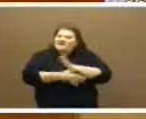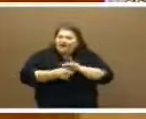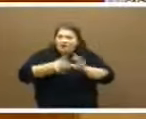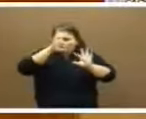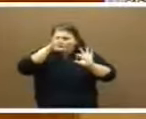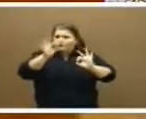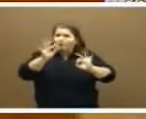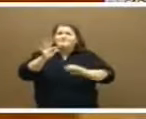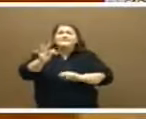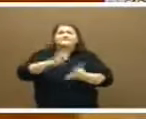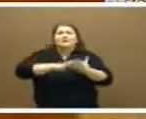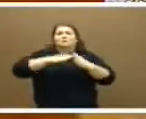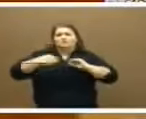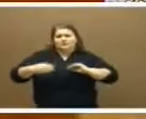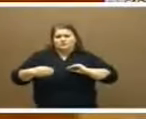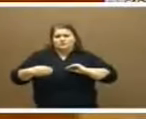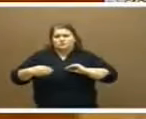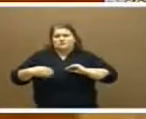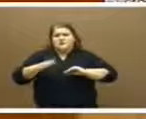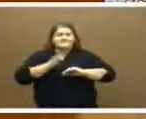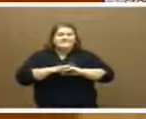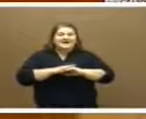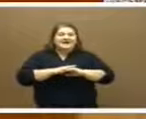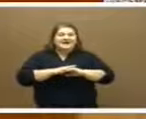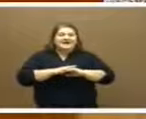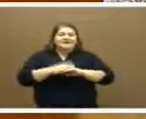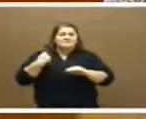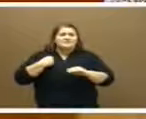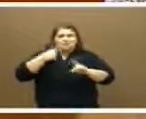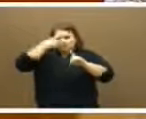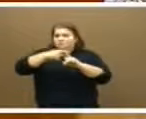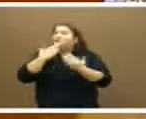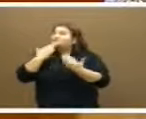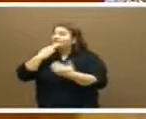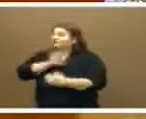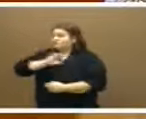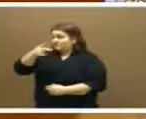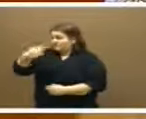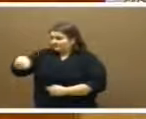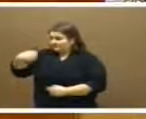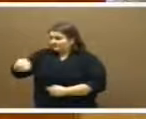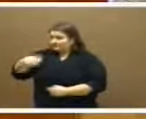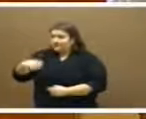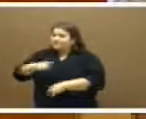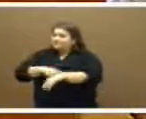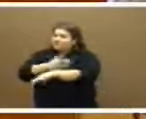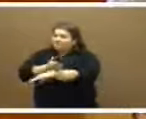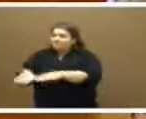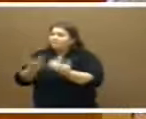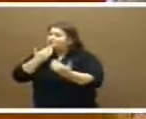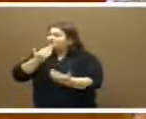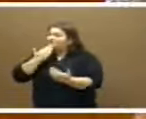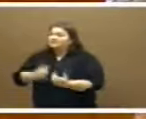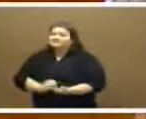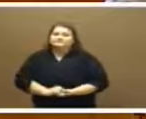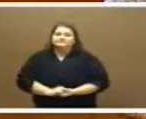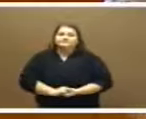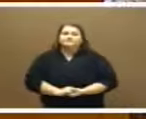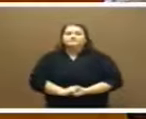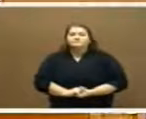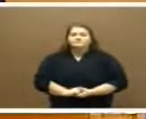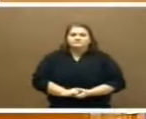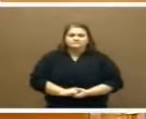tiene que ser ajustado al cumplimiento de los objetivos. Muchas gracias, señora vicepresidenta. El tiempo se ha cedido. Gracias.